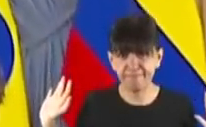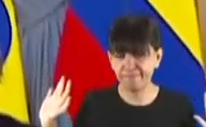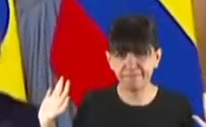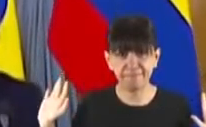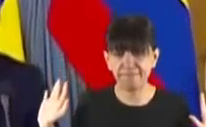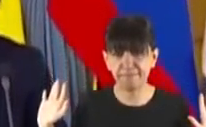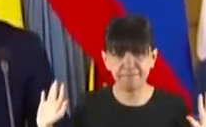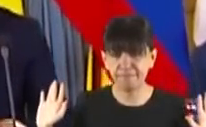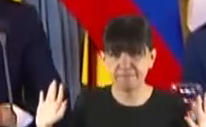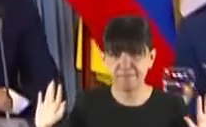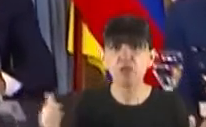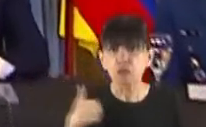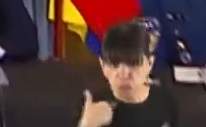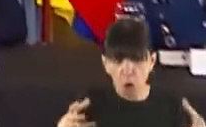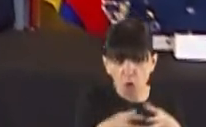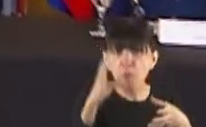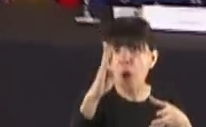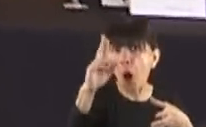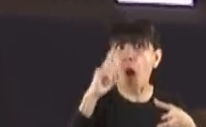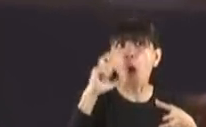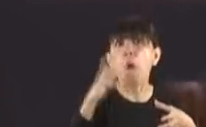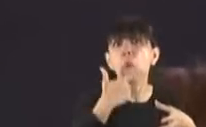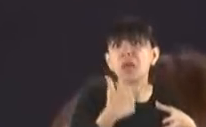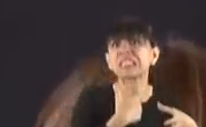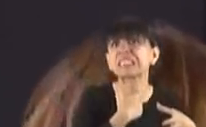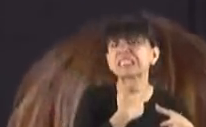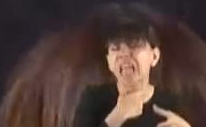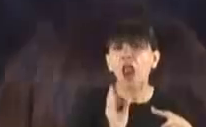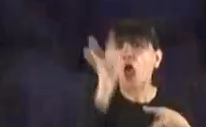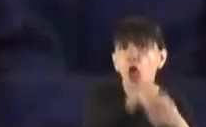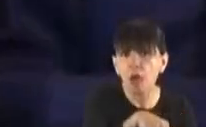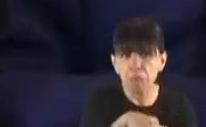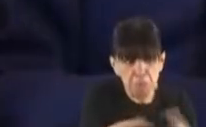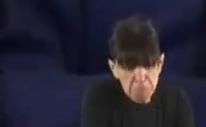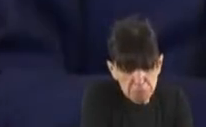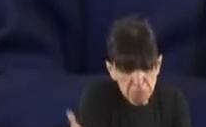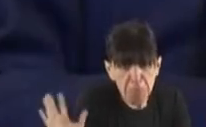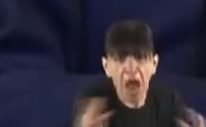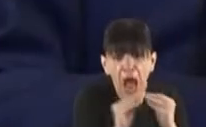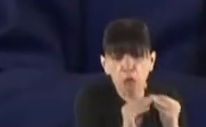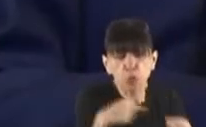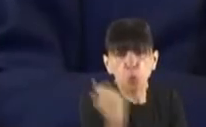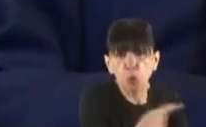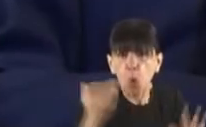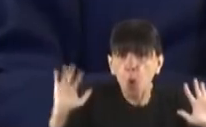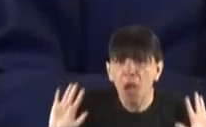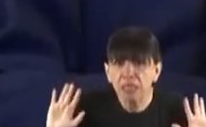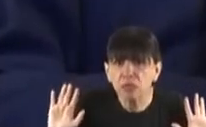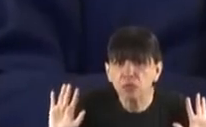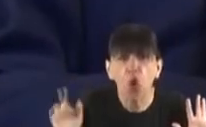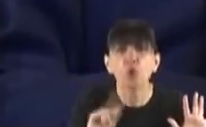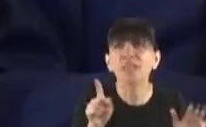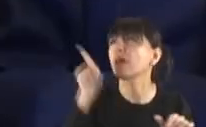Y puedo ser parte del BRICS y nadie puede cuestionarme eso. Y no dejo ser parte de Occidente porque culturalmente lo